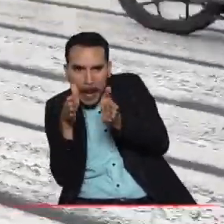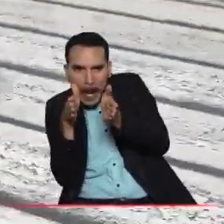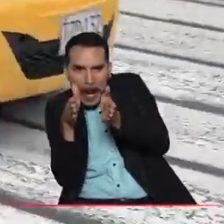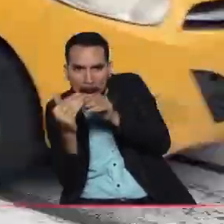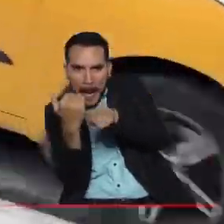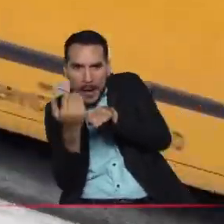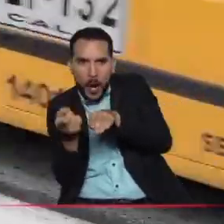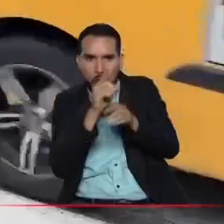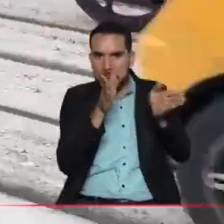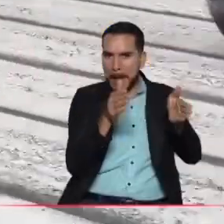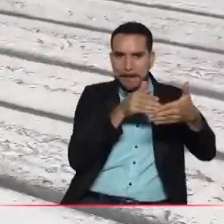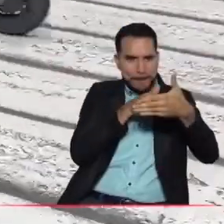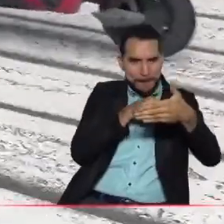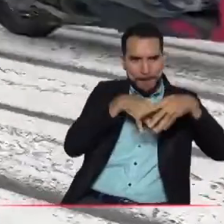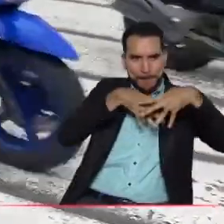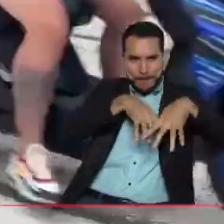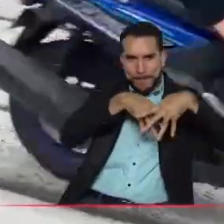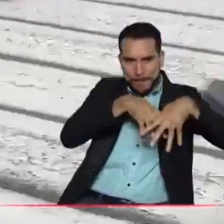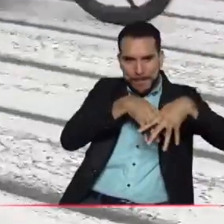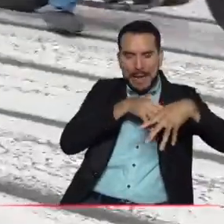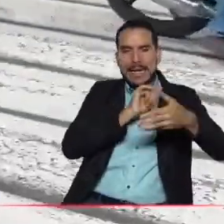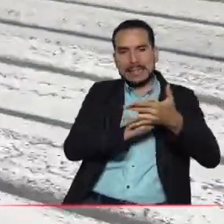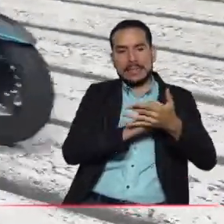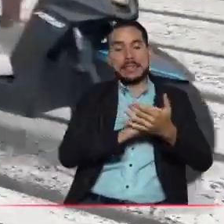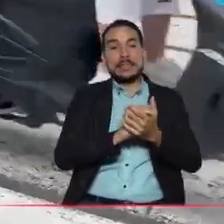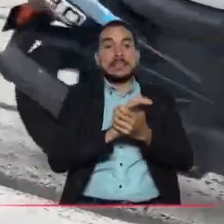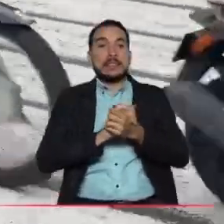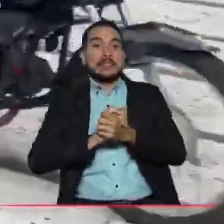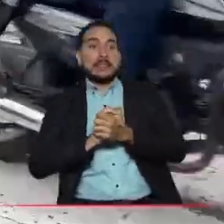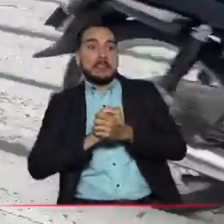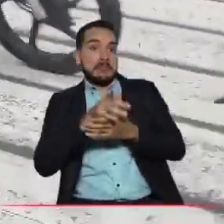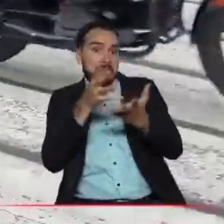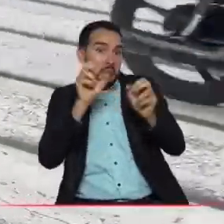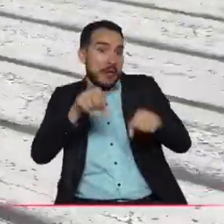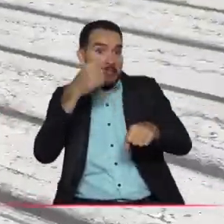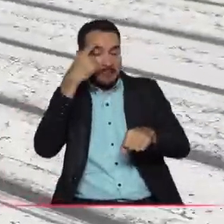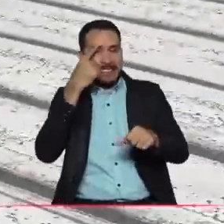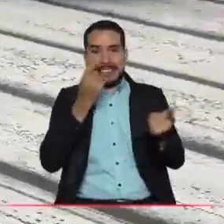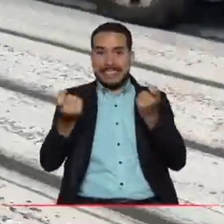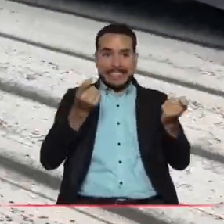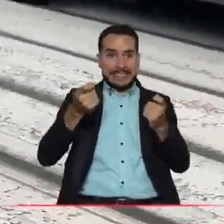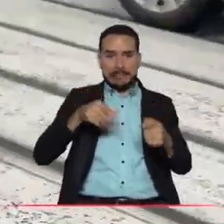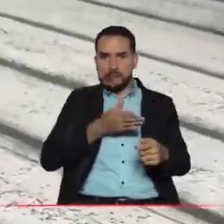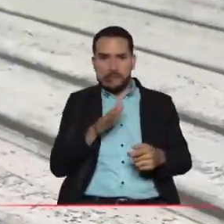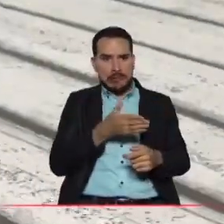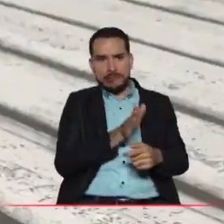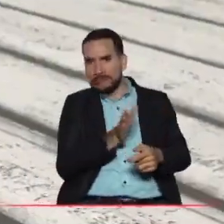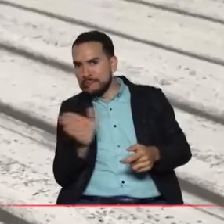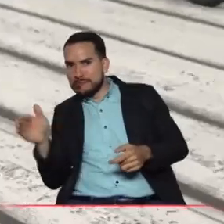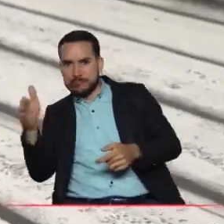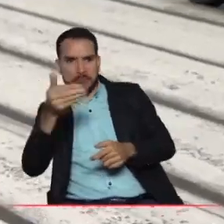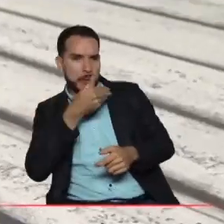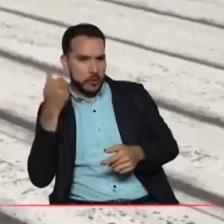el centro de la ciudad de Cali. Pero ahorita vamos a cambiar de plano de la información.